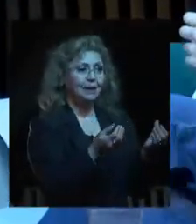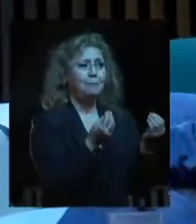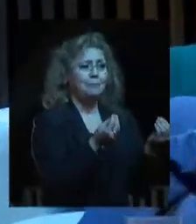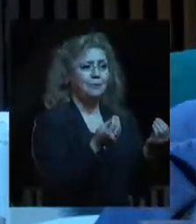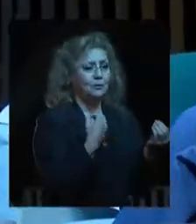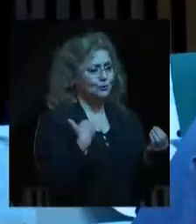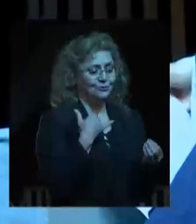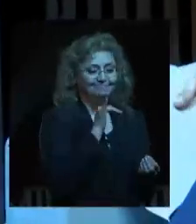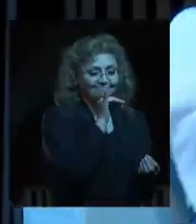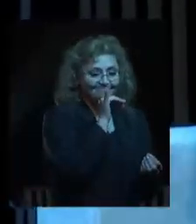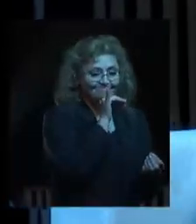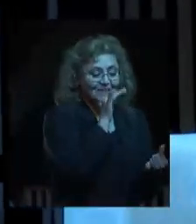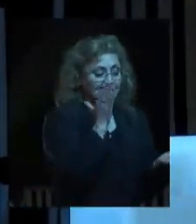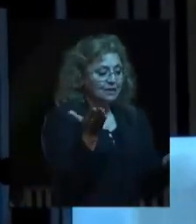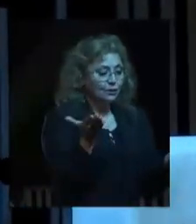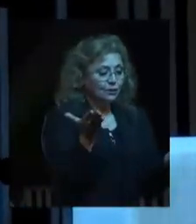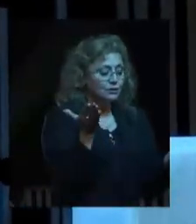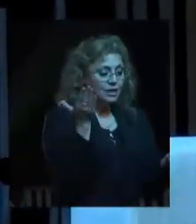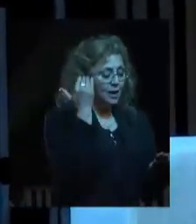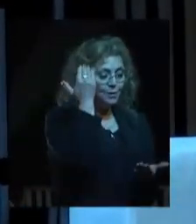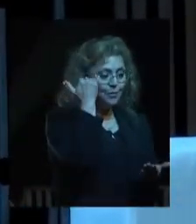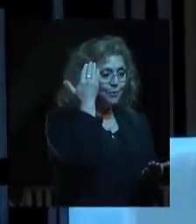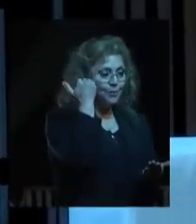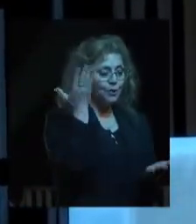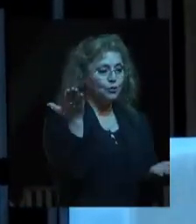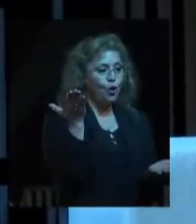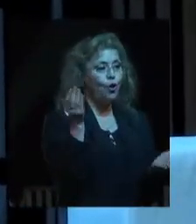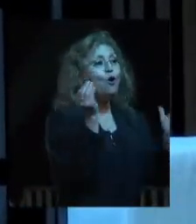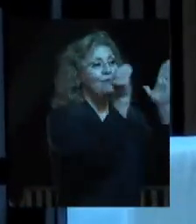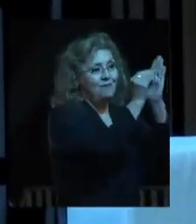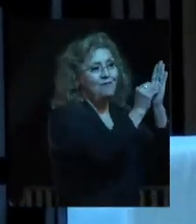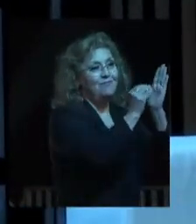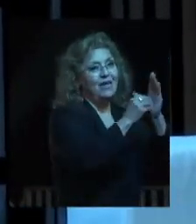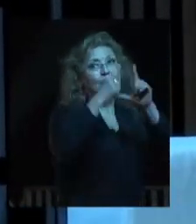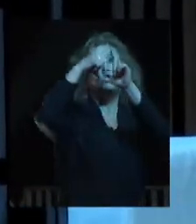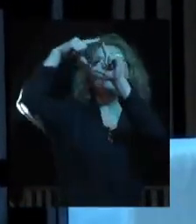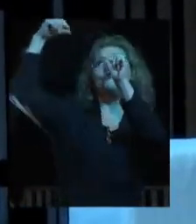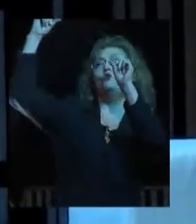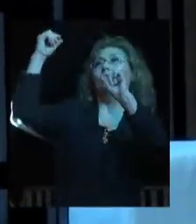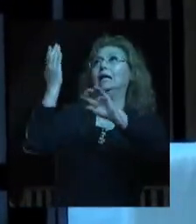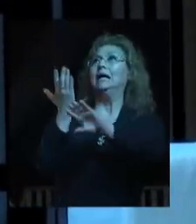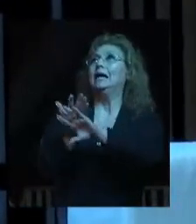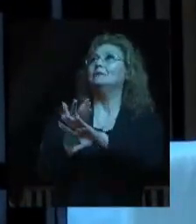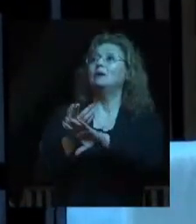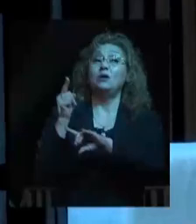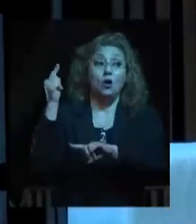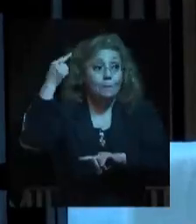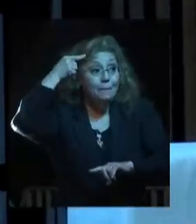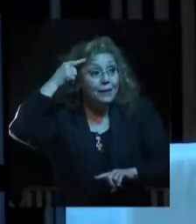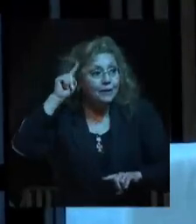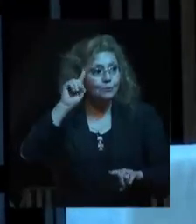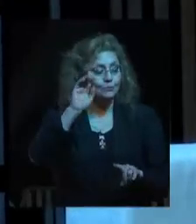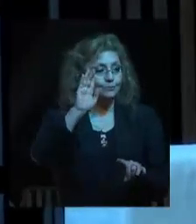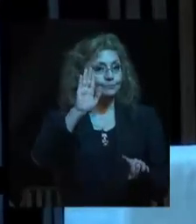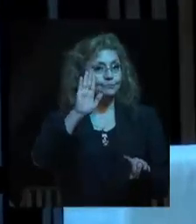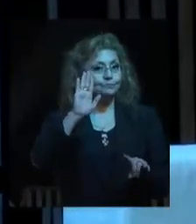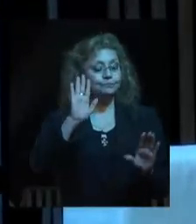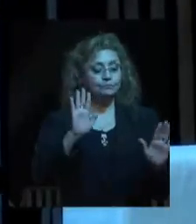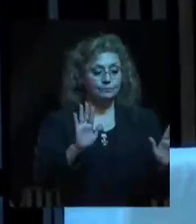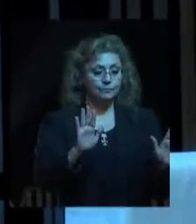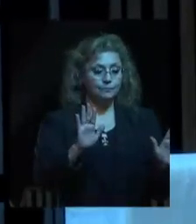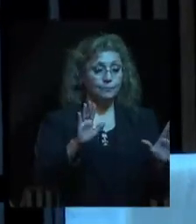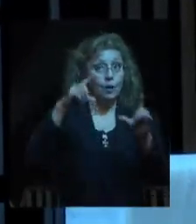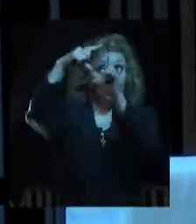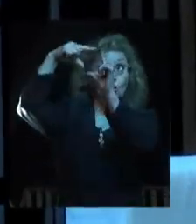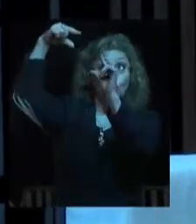tengo ningún dato freak así de ese estilo de la luna. Pero, claro, el hecho de que, por ejemplo, la